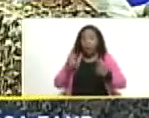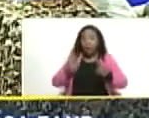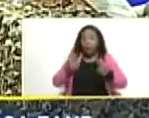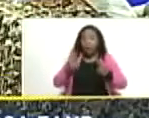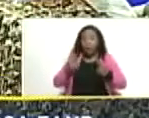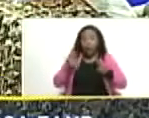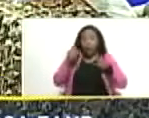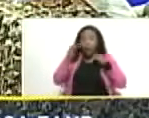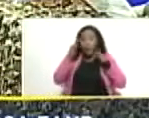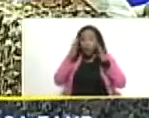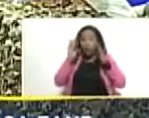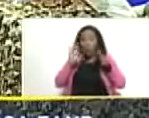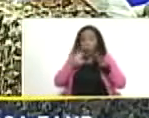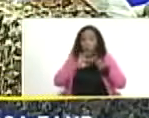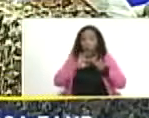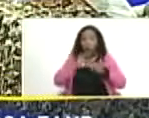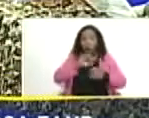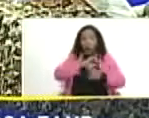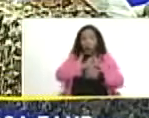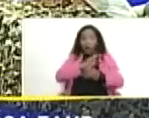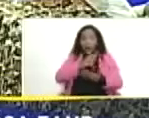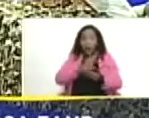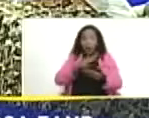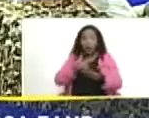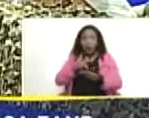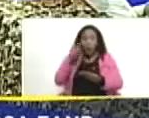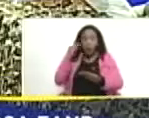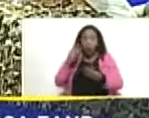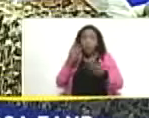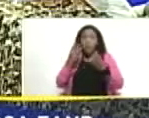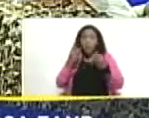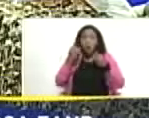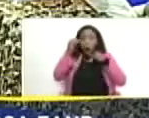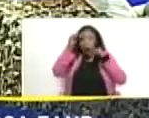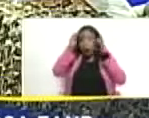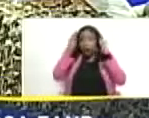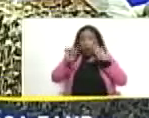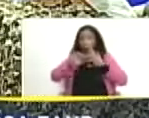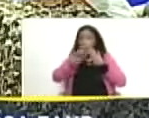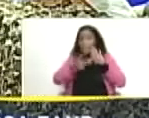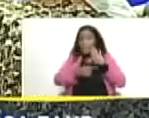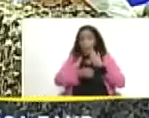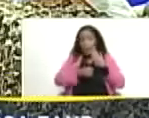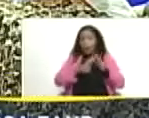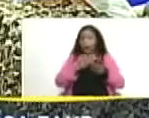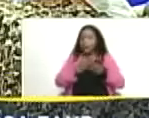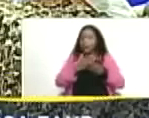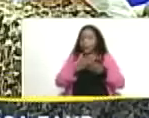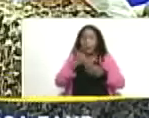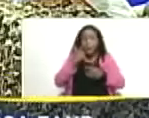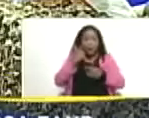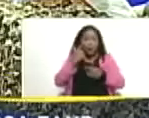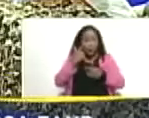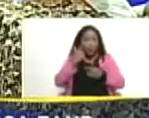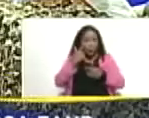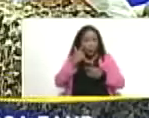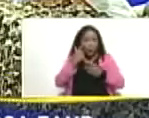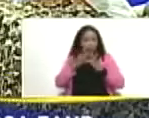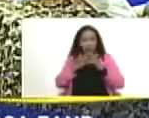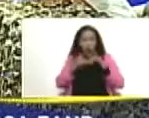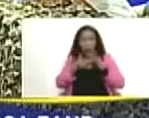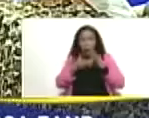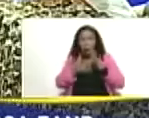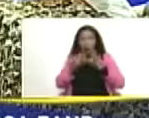mantenga muy vinculado a la Fuerza Armada Nacional Bolivariana, muy atendido. Y siempre, en todo lo medido lo posible,